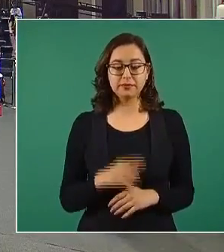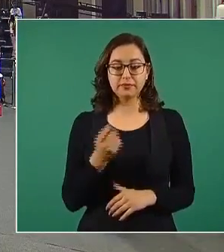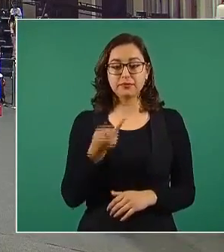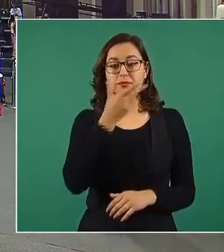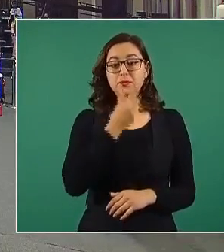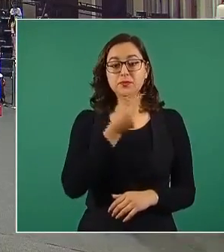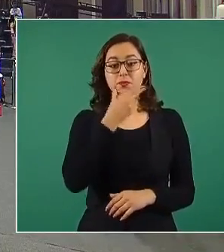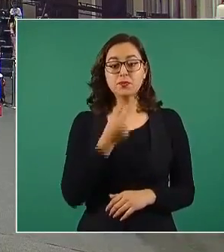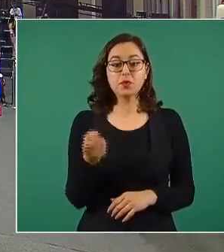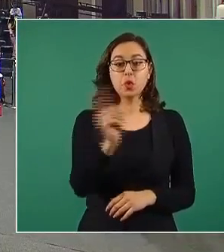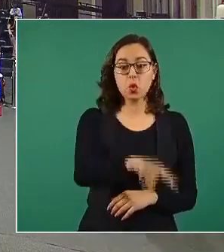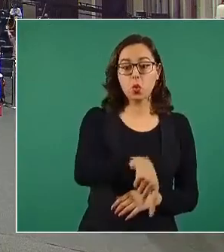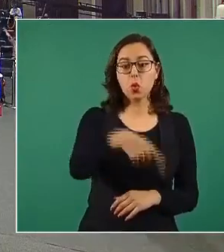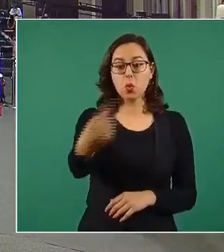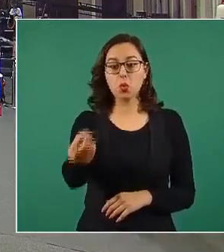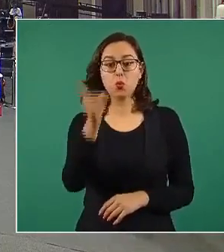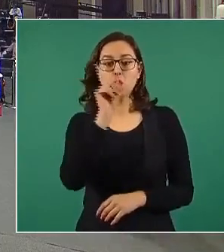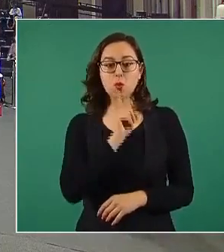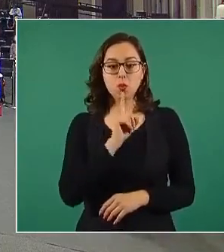Hombre y luego mujer.